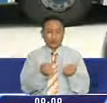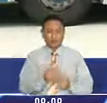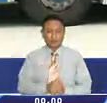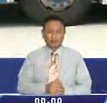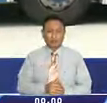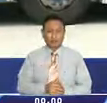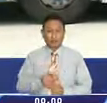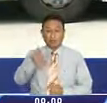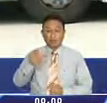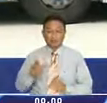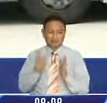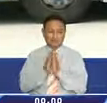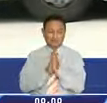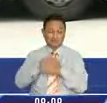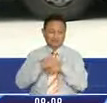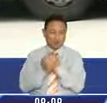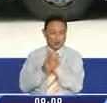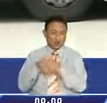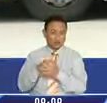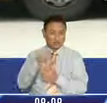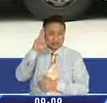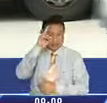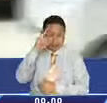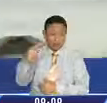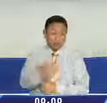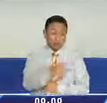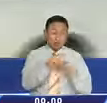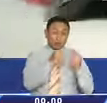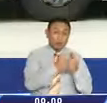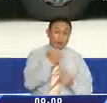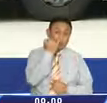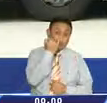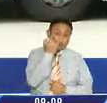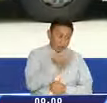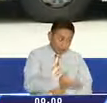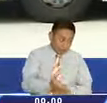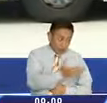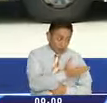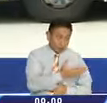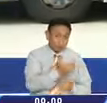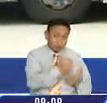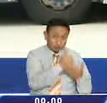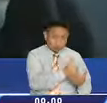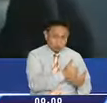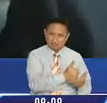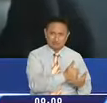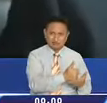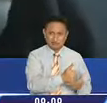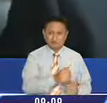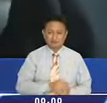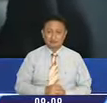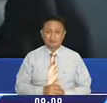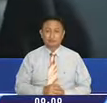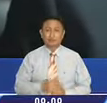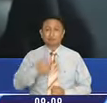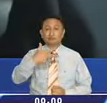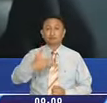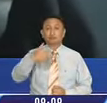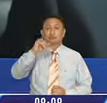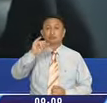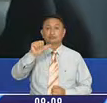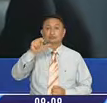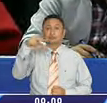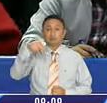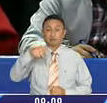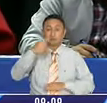que se aprovechan. Y no es la gente indígena la que sale beneficiada. Fernando Chiang, gerente de Ban